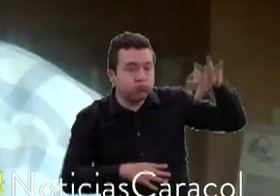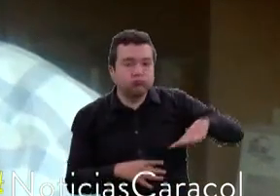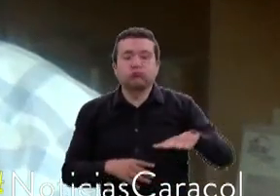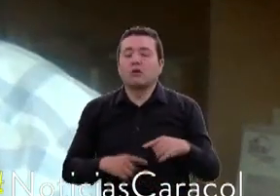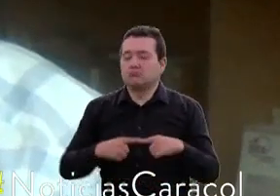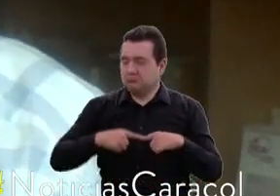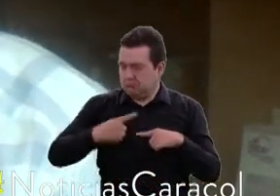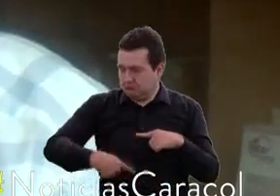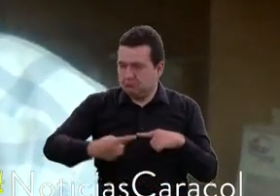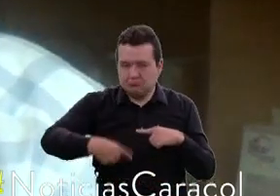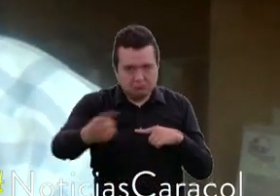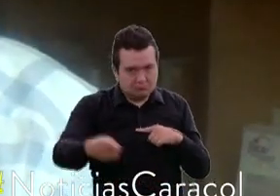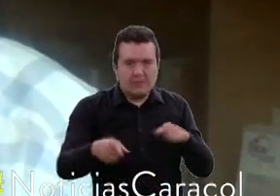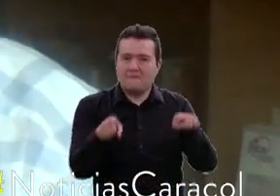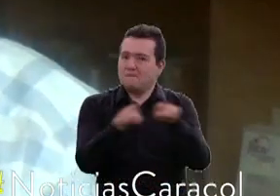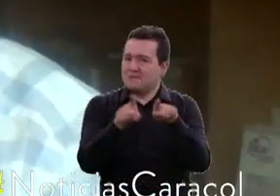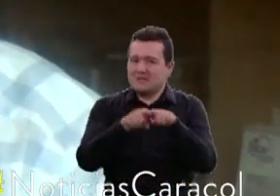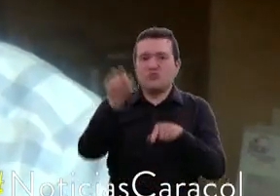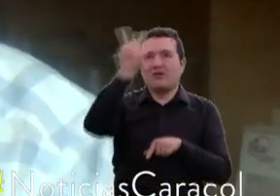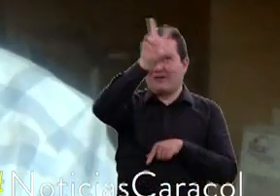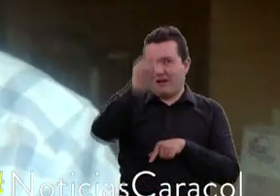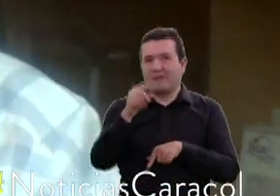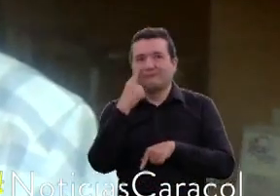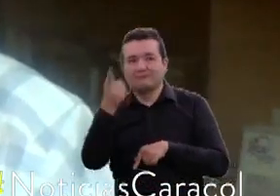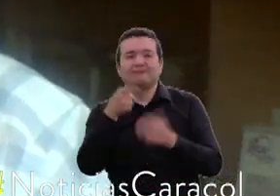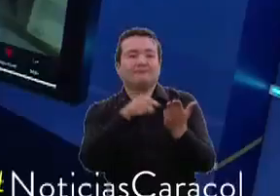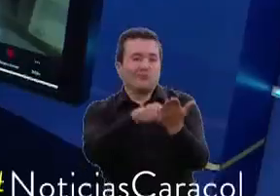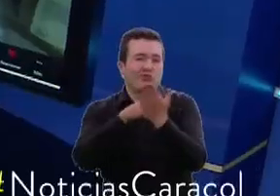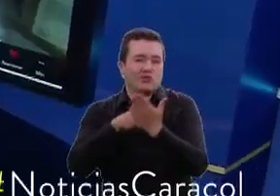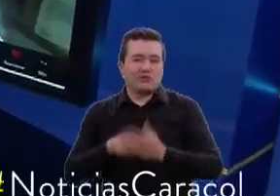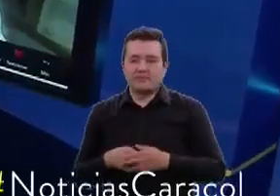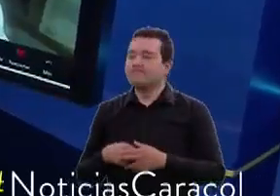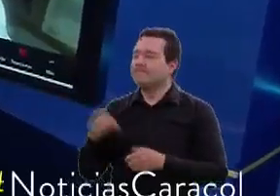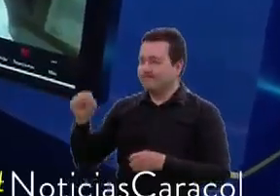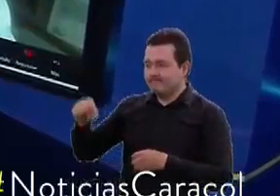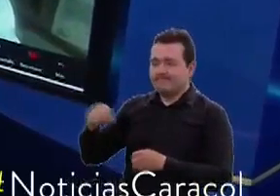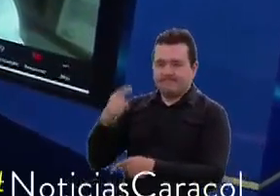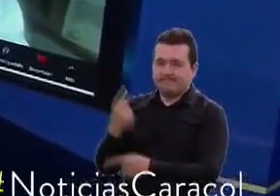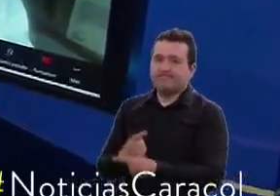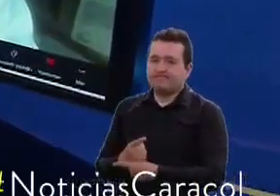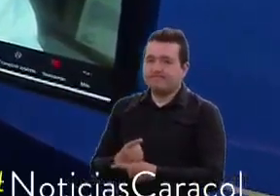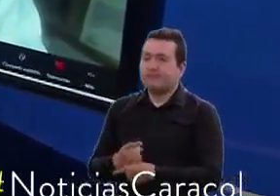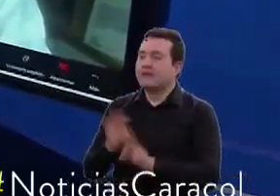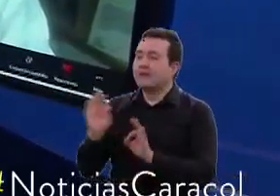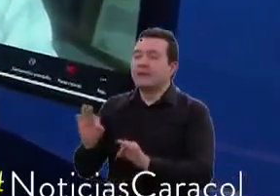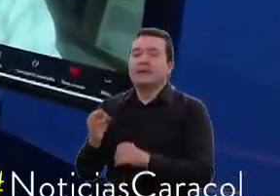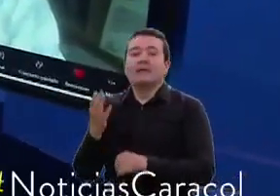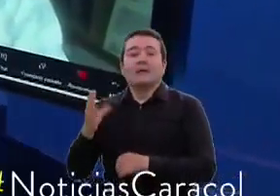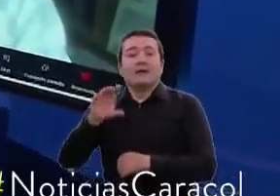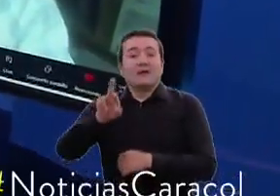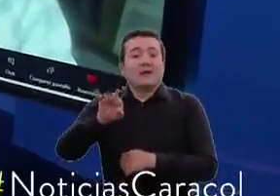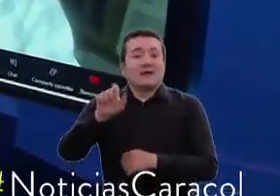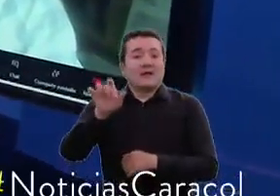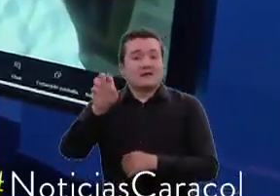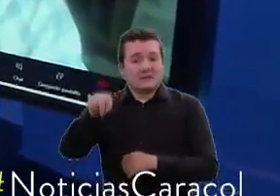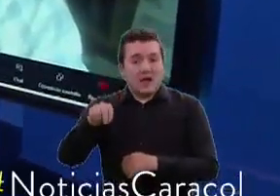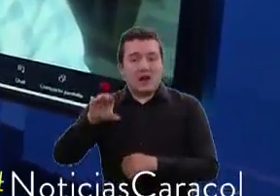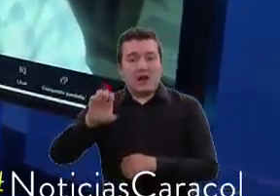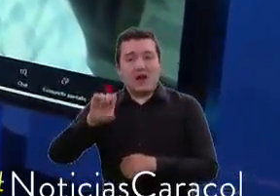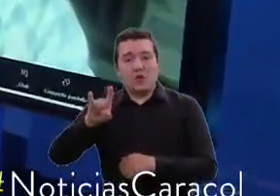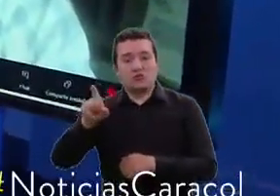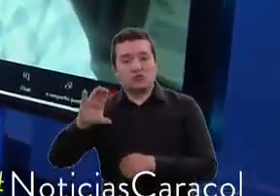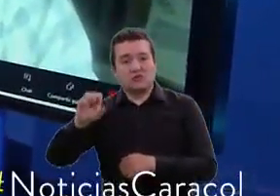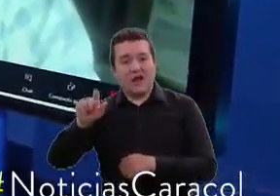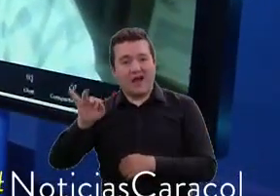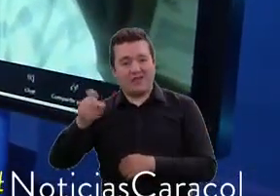que en los departamentos andinos, como ya lo venimos evidenciando, ¿no? Sí, señor, ya lo venimos registrando. Bueno, Cristian Euskategui, meteorólogo,